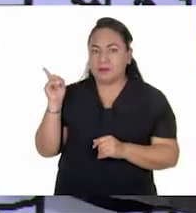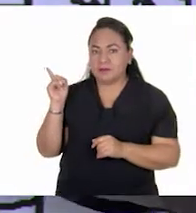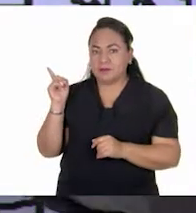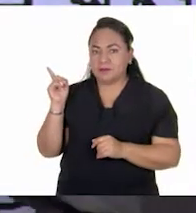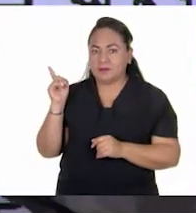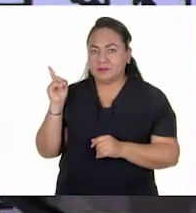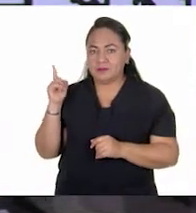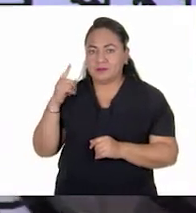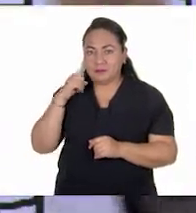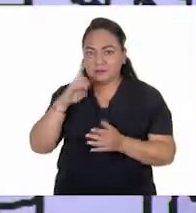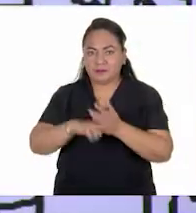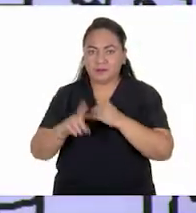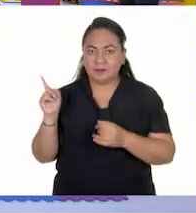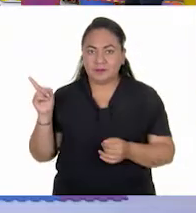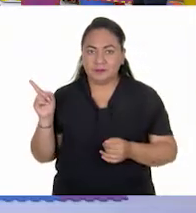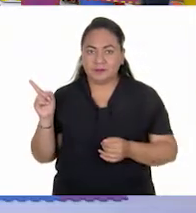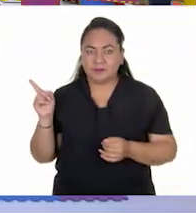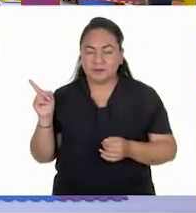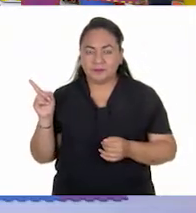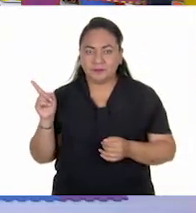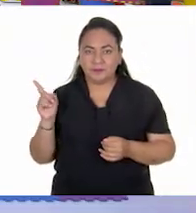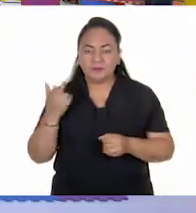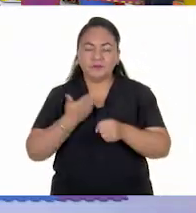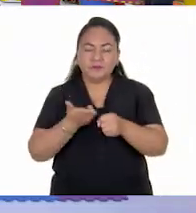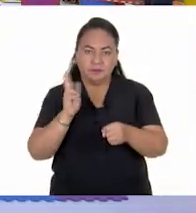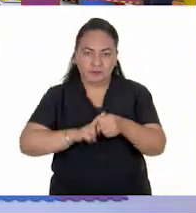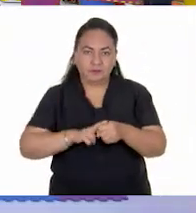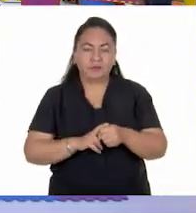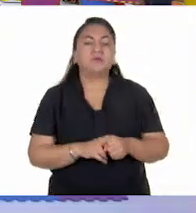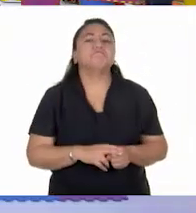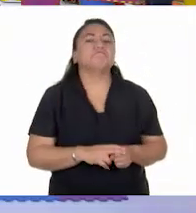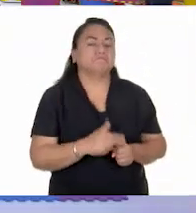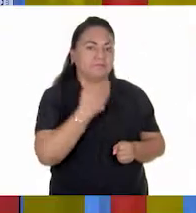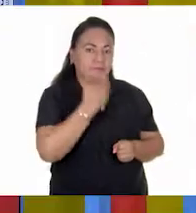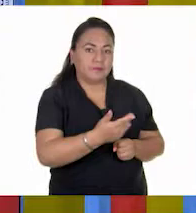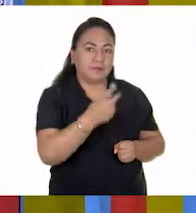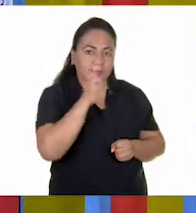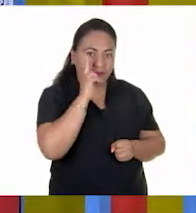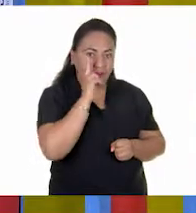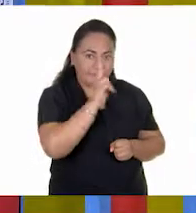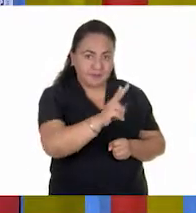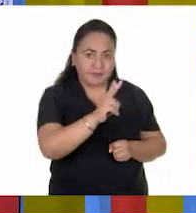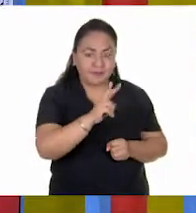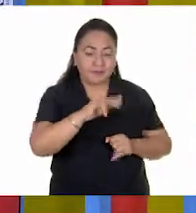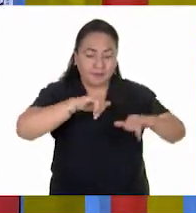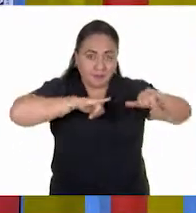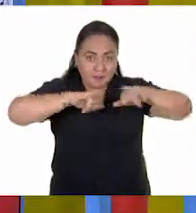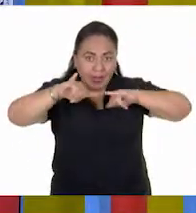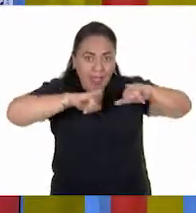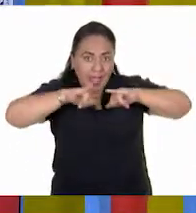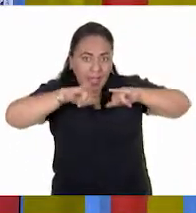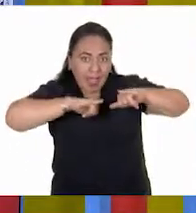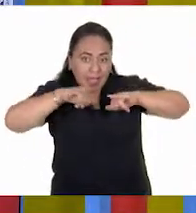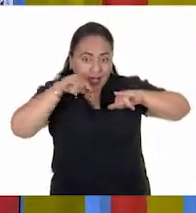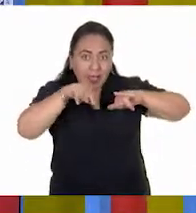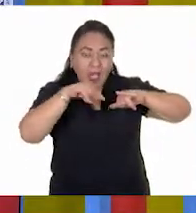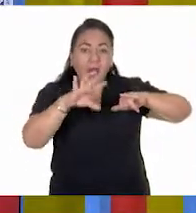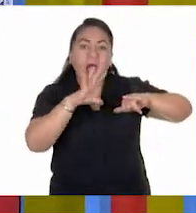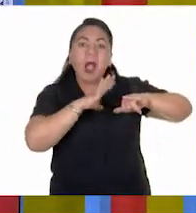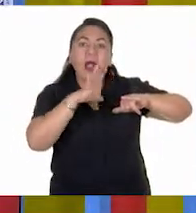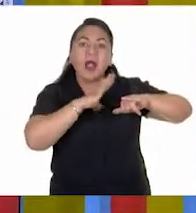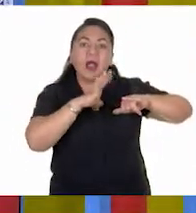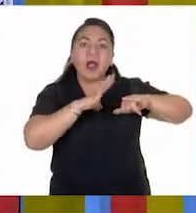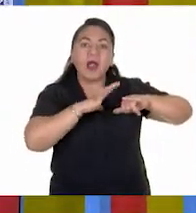un hospital. Muy bien. Si ustedes pueden observar, el croquis empieza a tener su